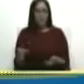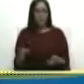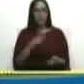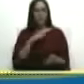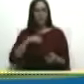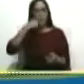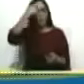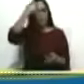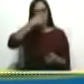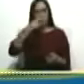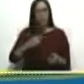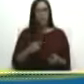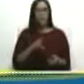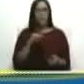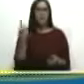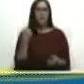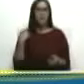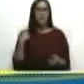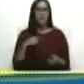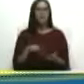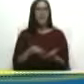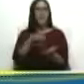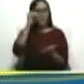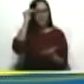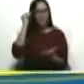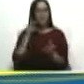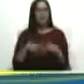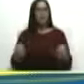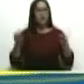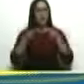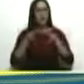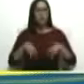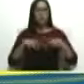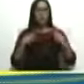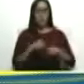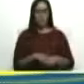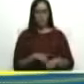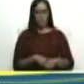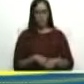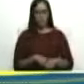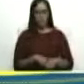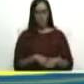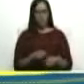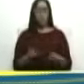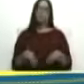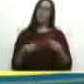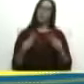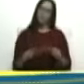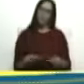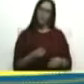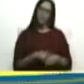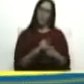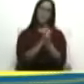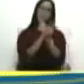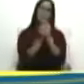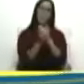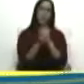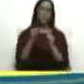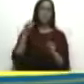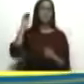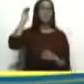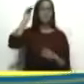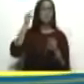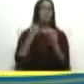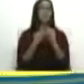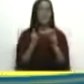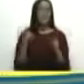con nuestro pueblo nosotros tenemos que ir aprendiendo los valores de una nueva época. de una nueva época de transición hacia un futuro muy diferente